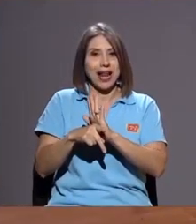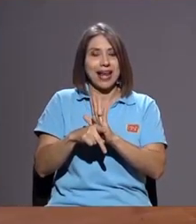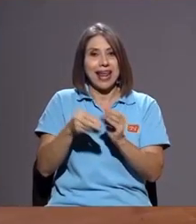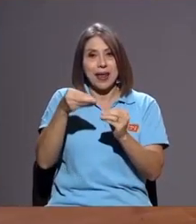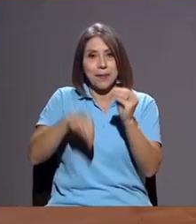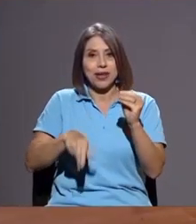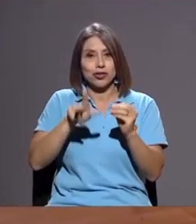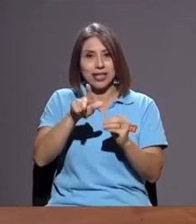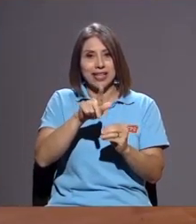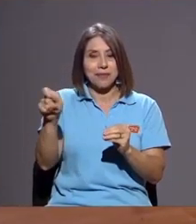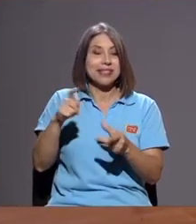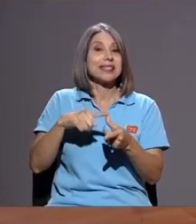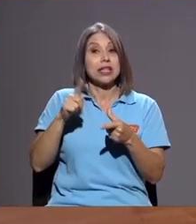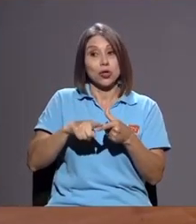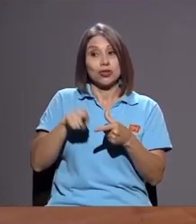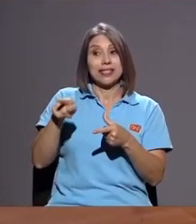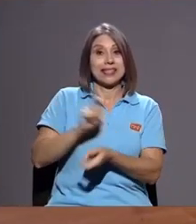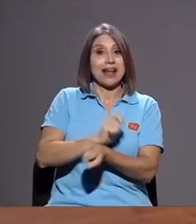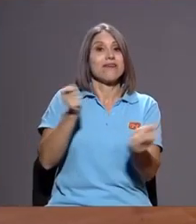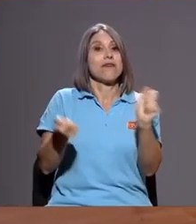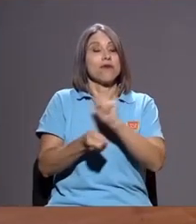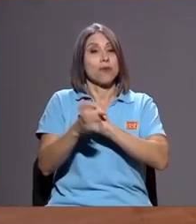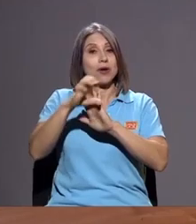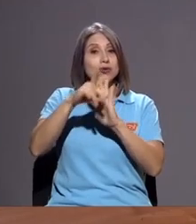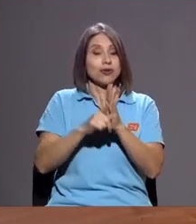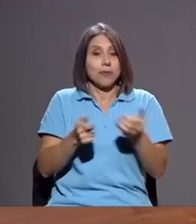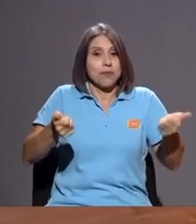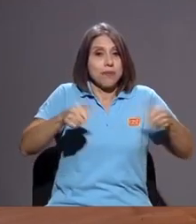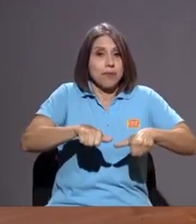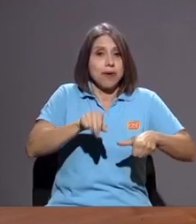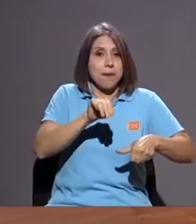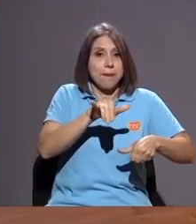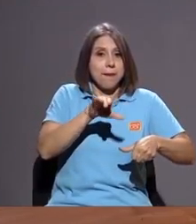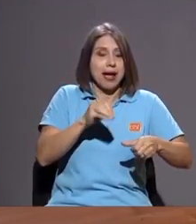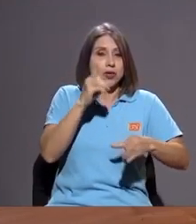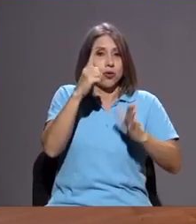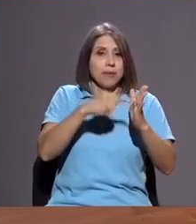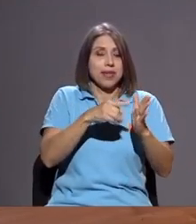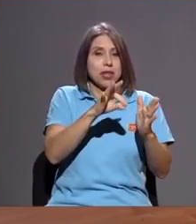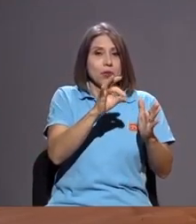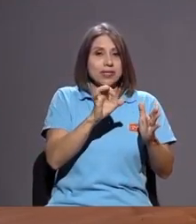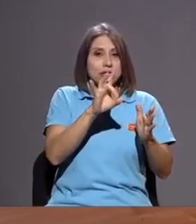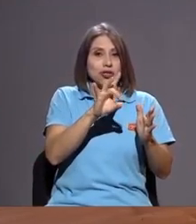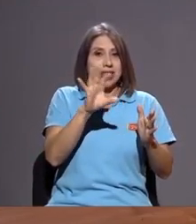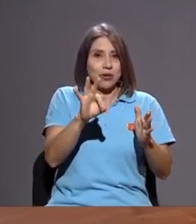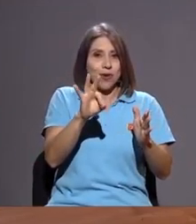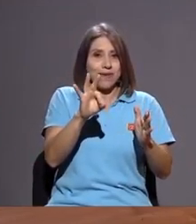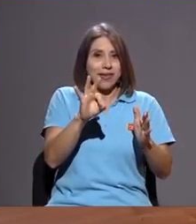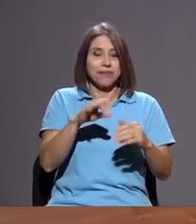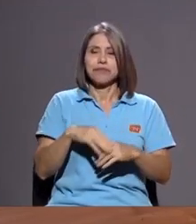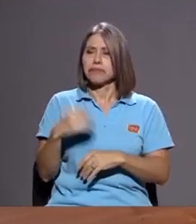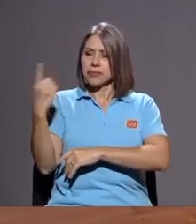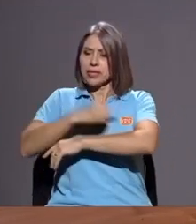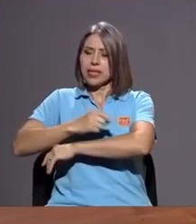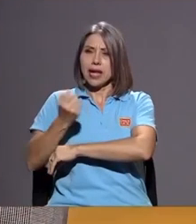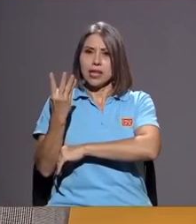decir, la reforma constitucional se aprobó en mayo del 89 y el 14 de